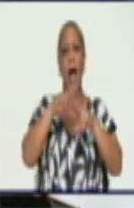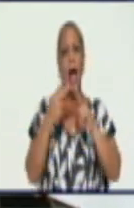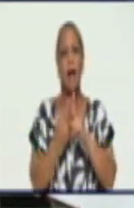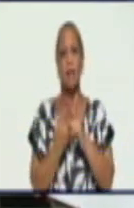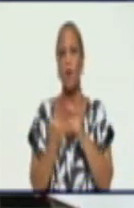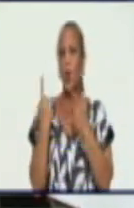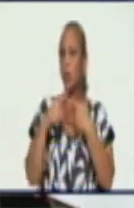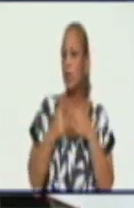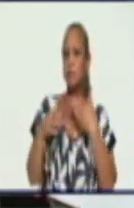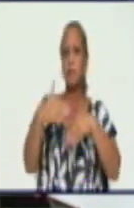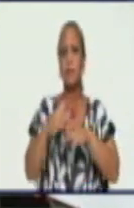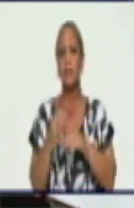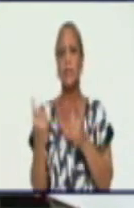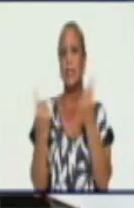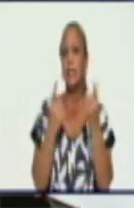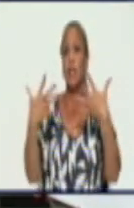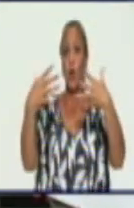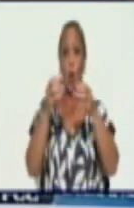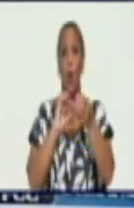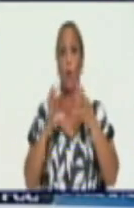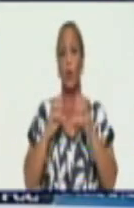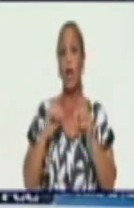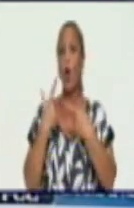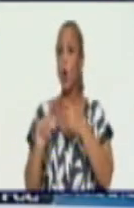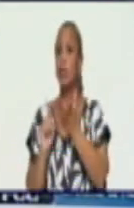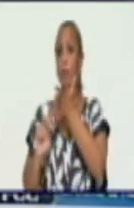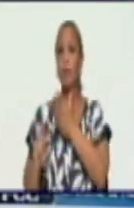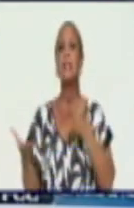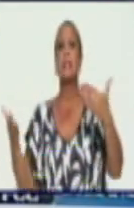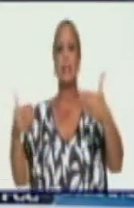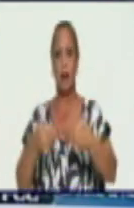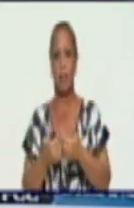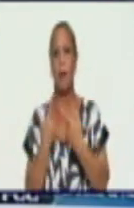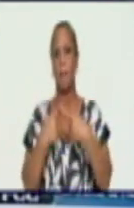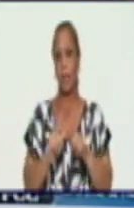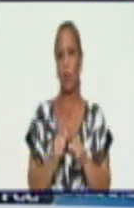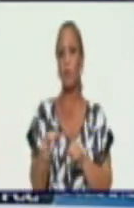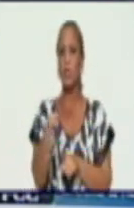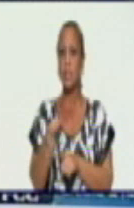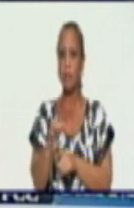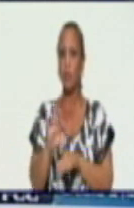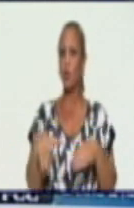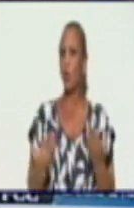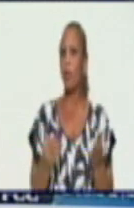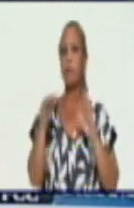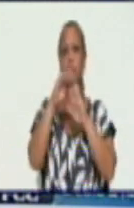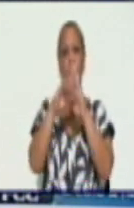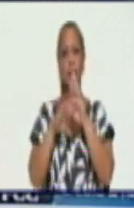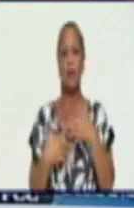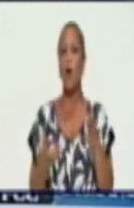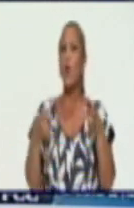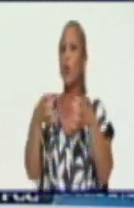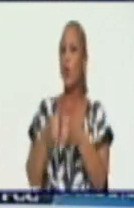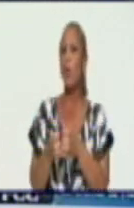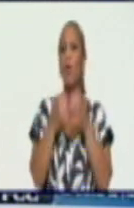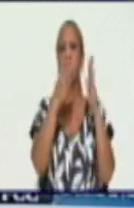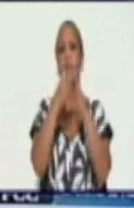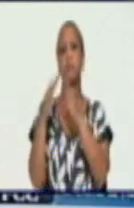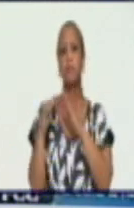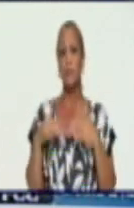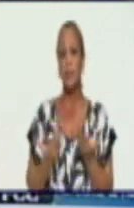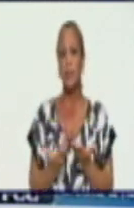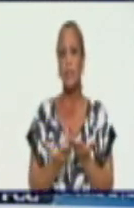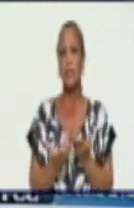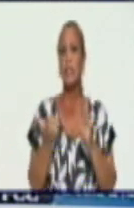comunican con buenas provincias que están cerradas que a los municipios han adoptado todas las medias con el grupo comunitario y el orden interior los